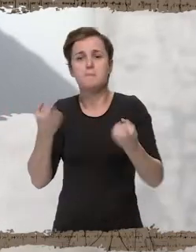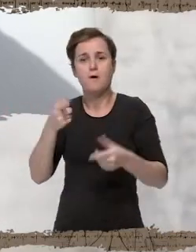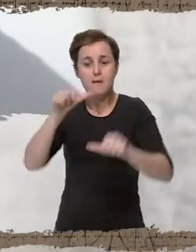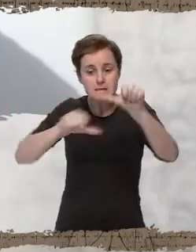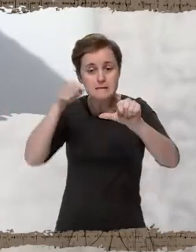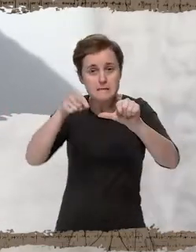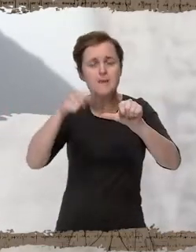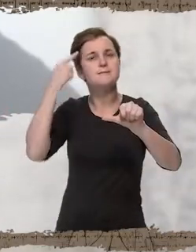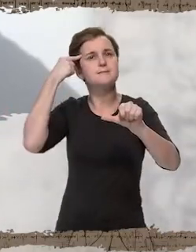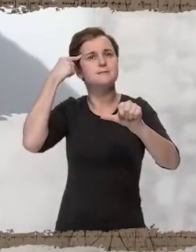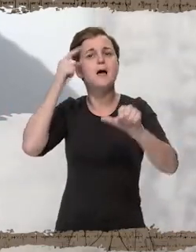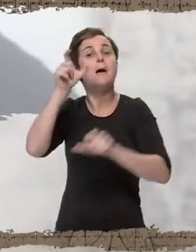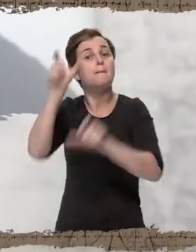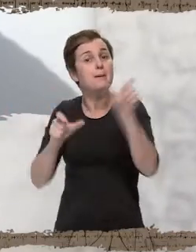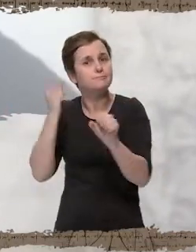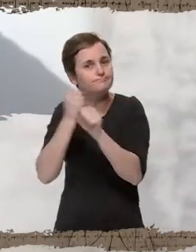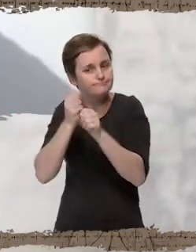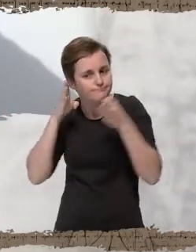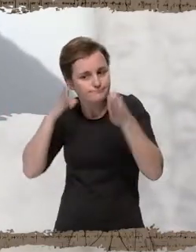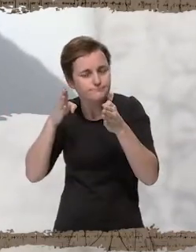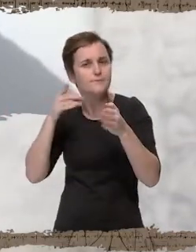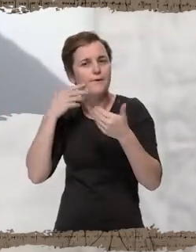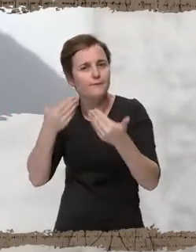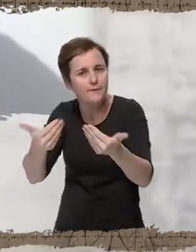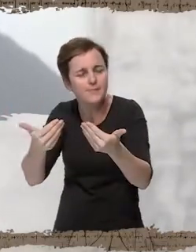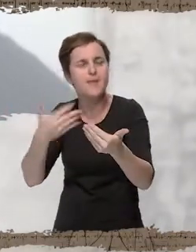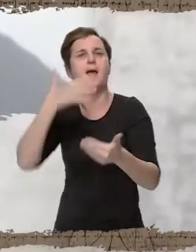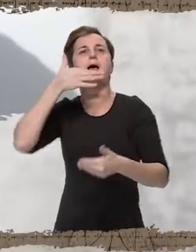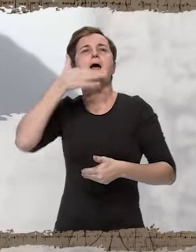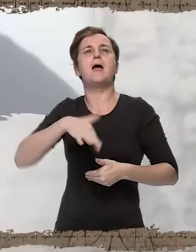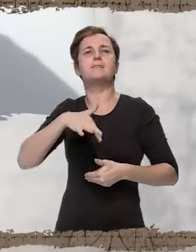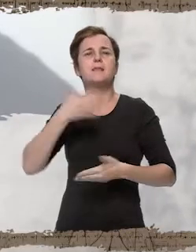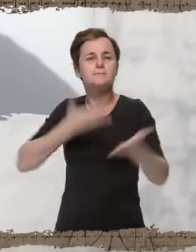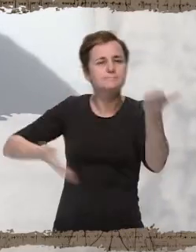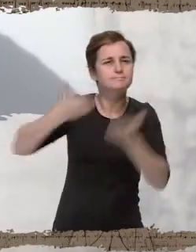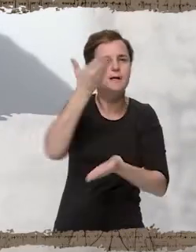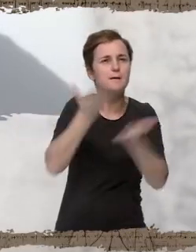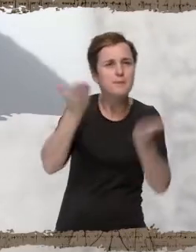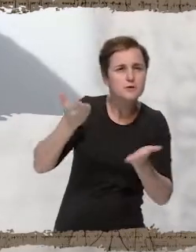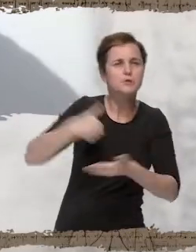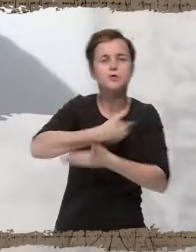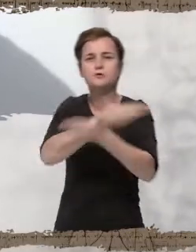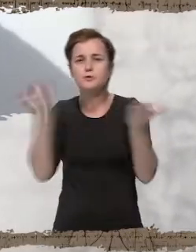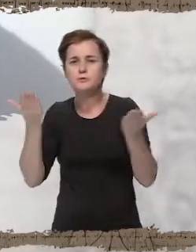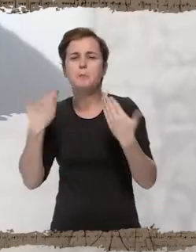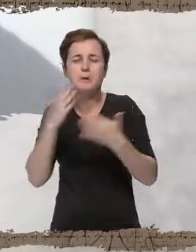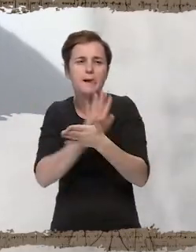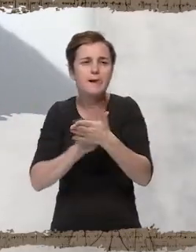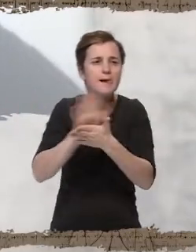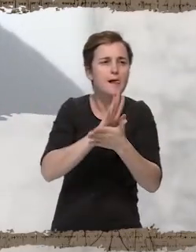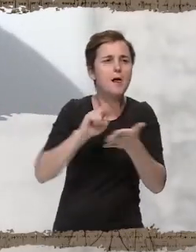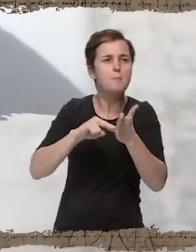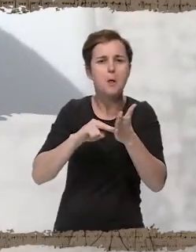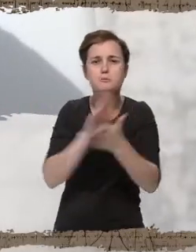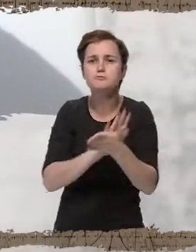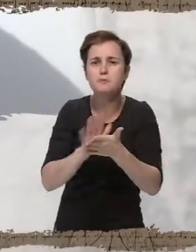porque gracias a ellas y a las personas que trabajan en ciencia podemos entendernos mejor como sociedad, podemos solucionar